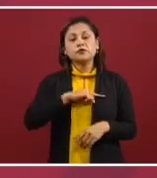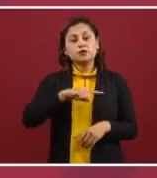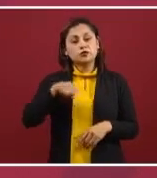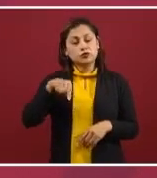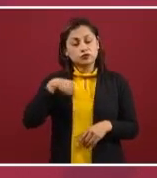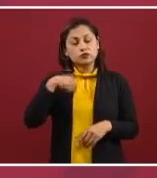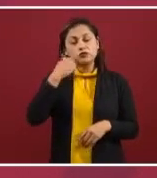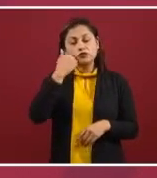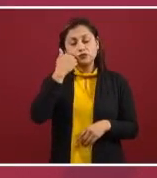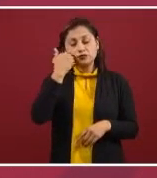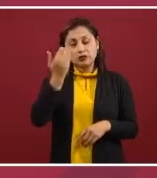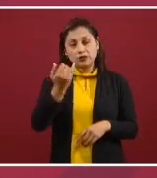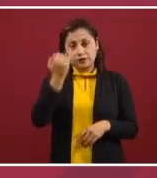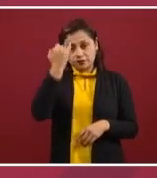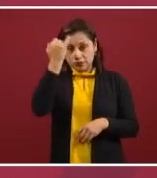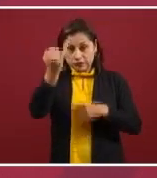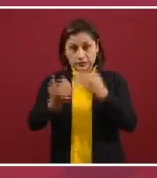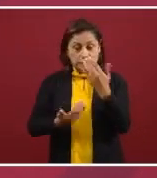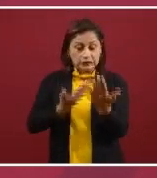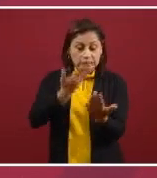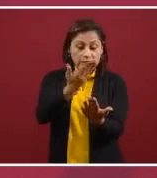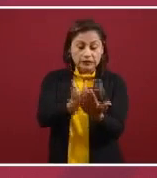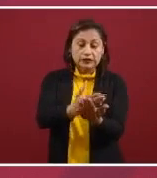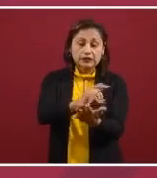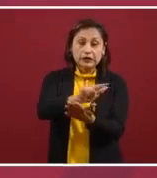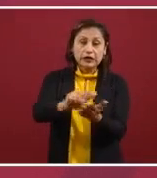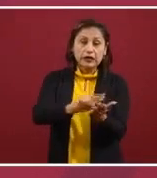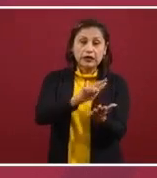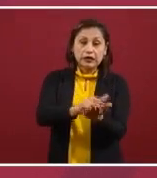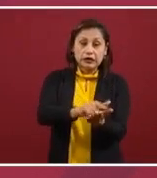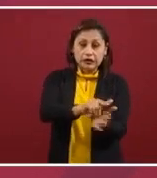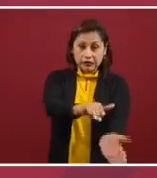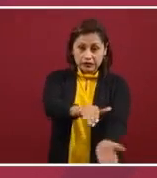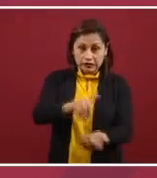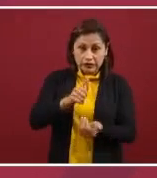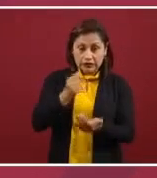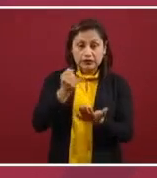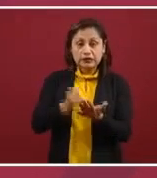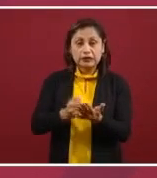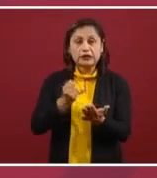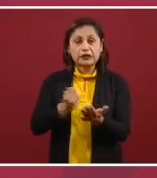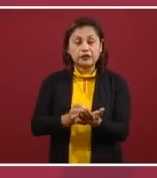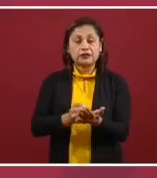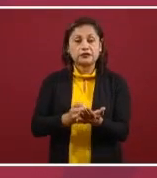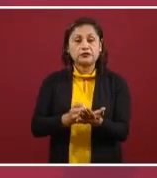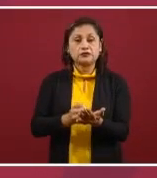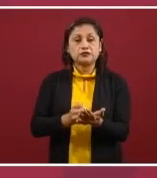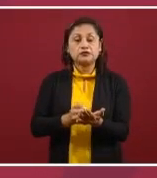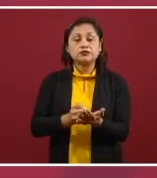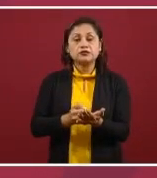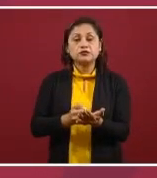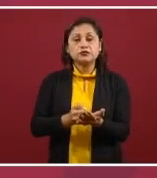iniciativa de ley de ingresos o un proyecto de ley de ingresos